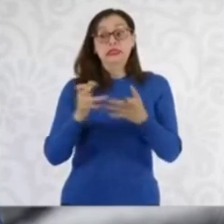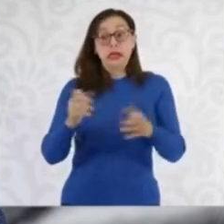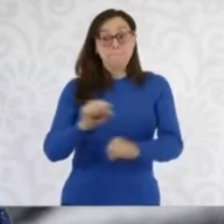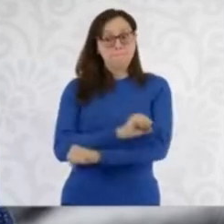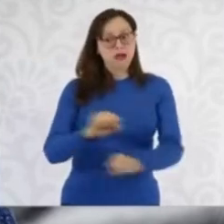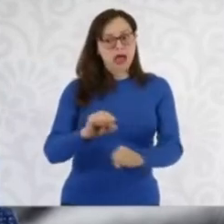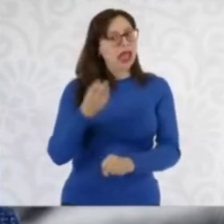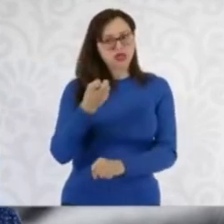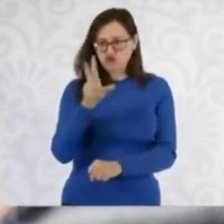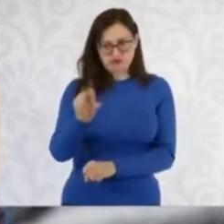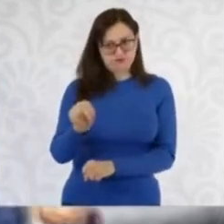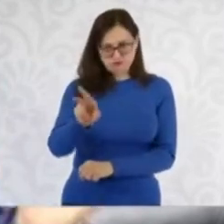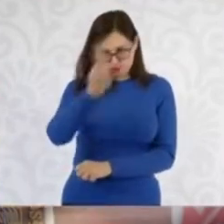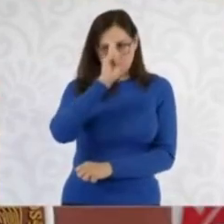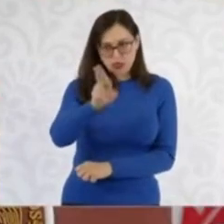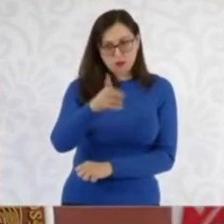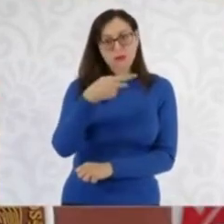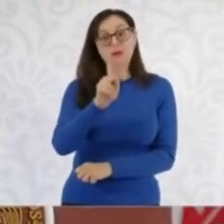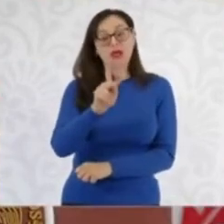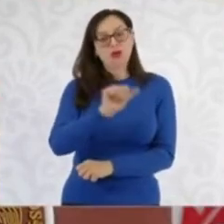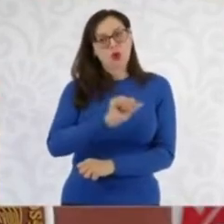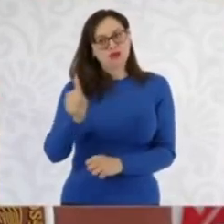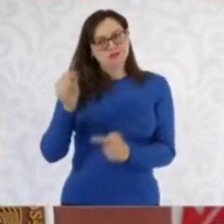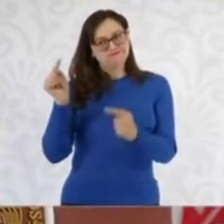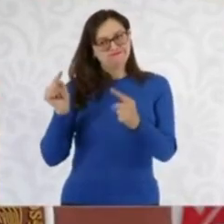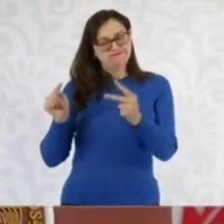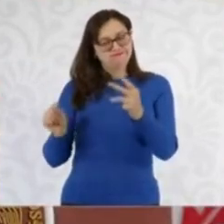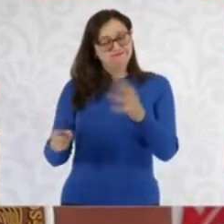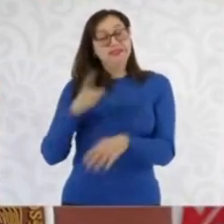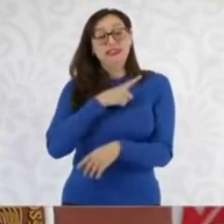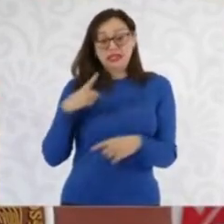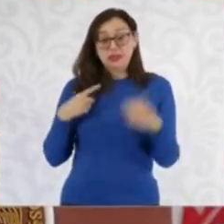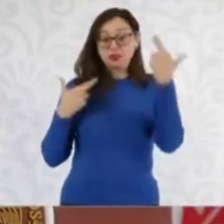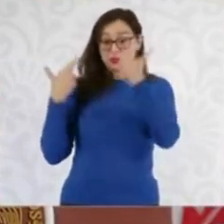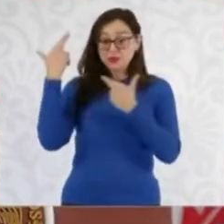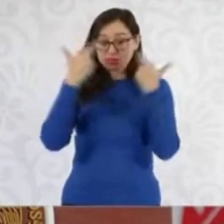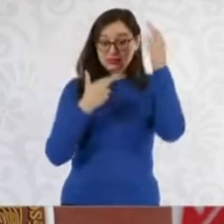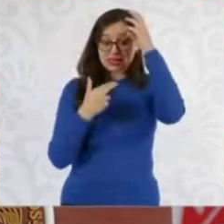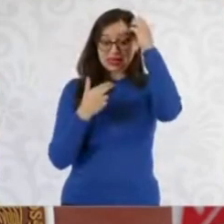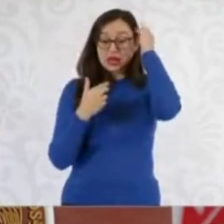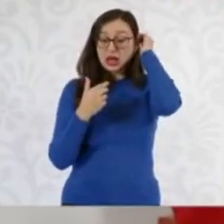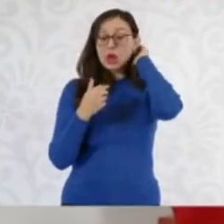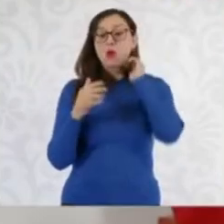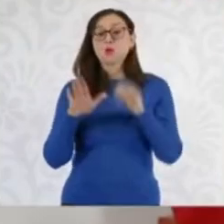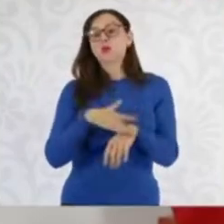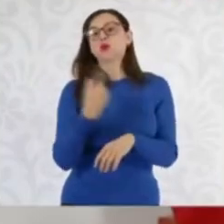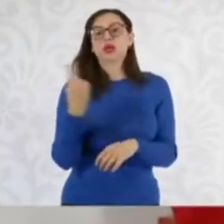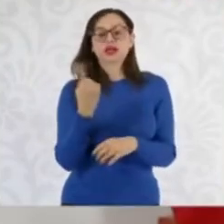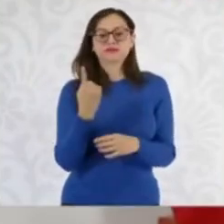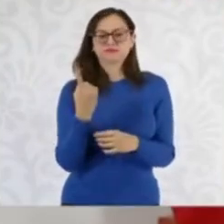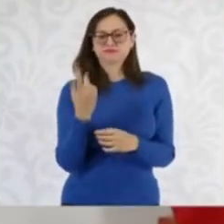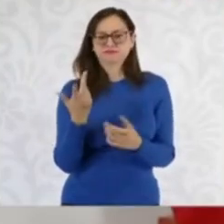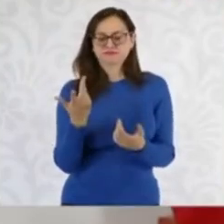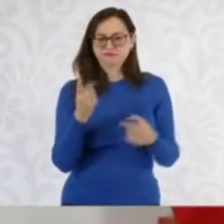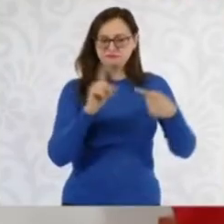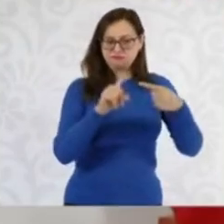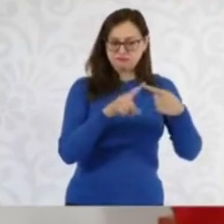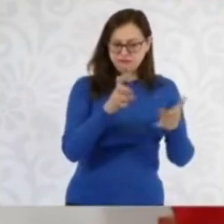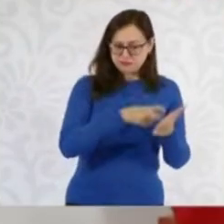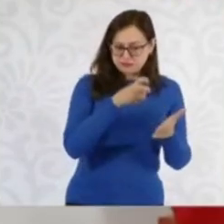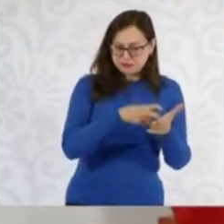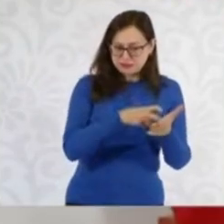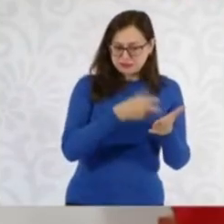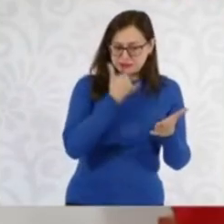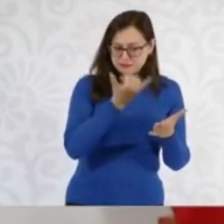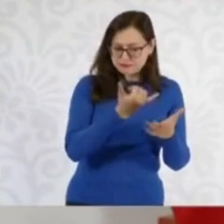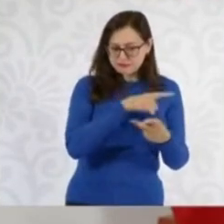quedar, pero las otras necesitamos revisar, porque en una le cambiaron y en la otra, si se queda